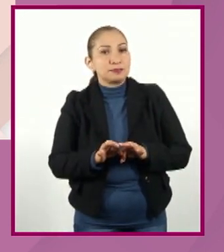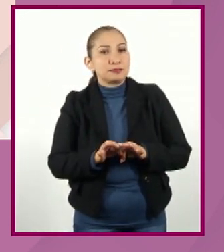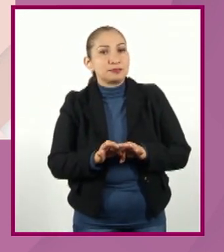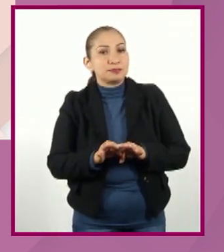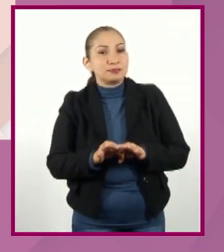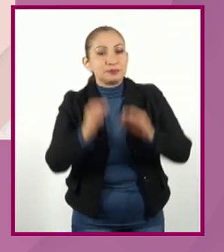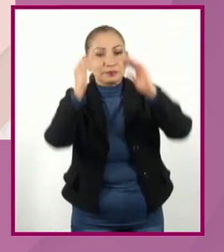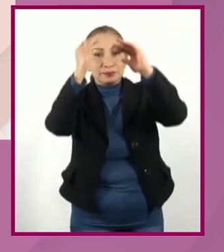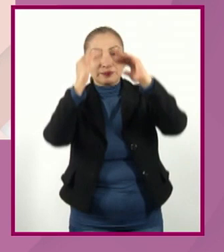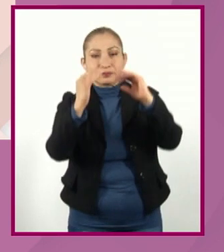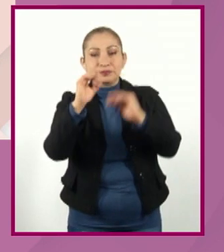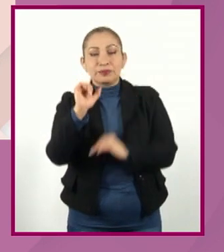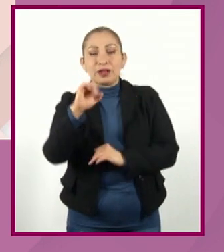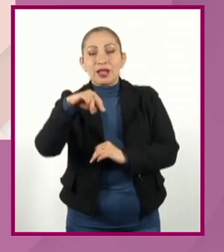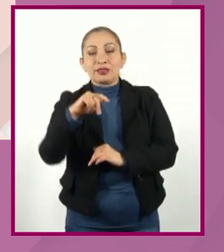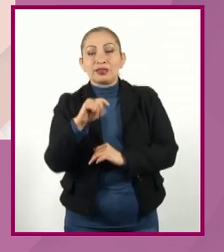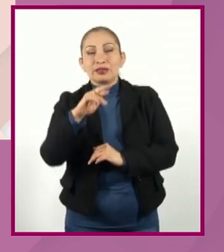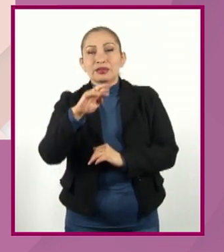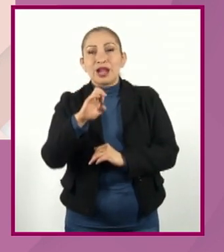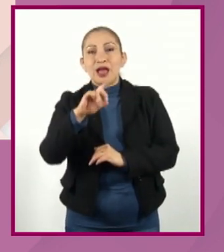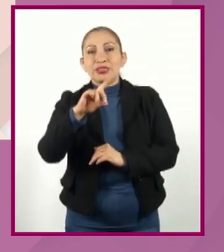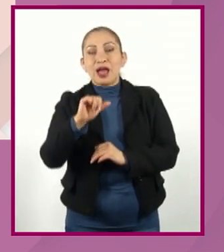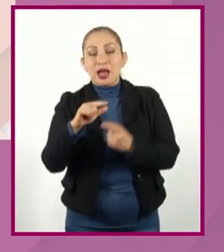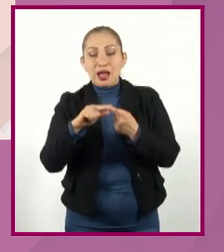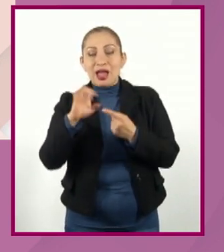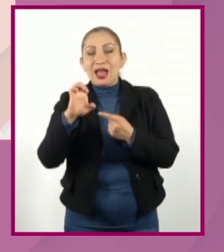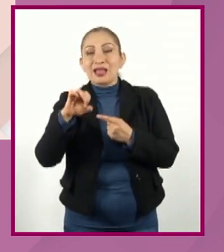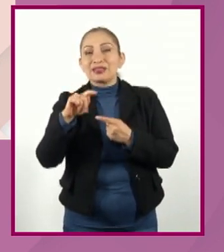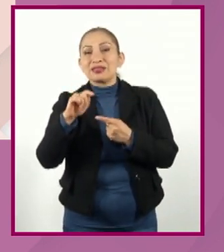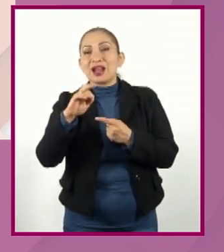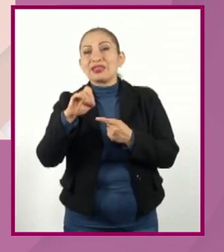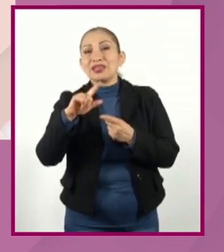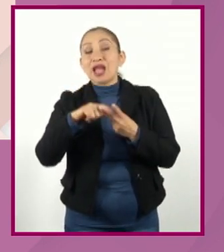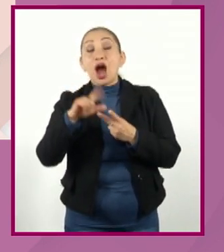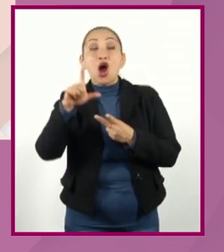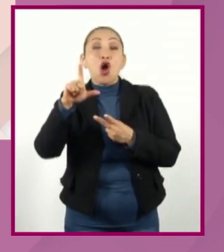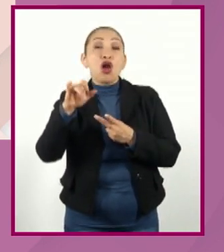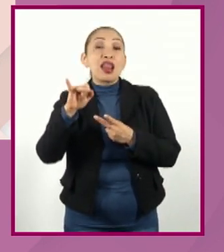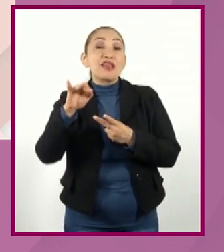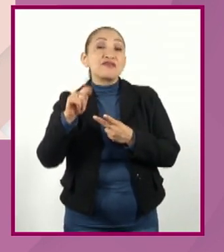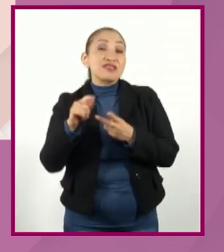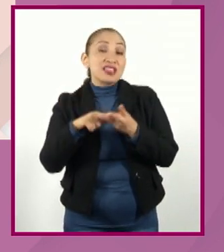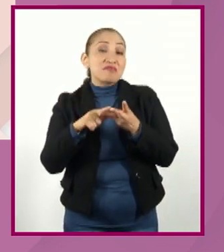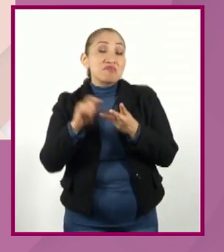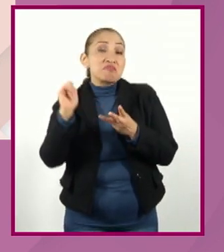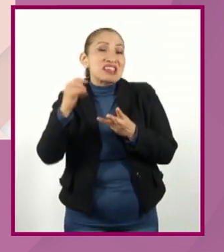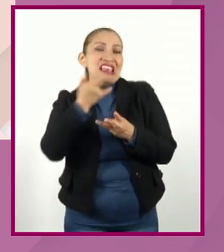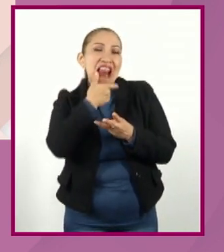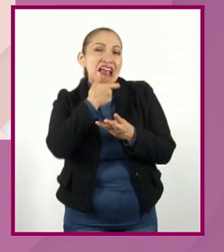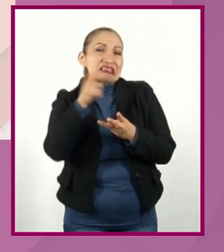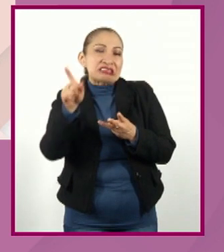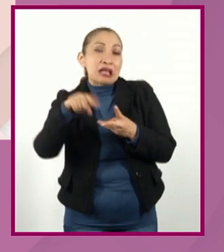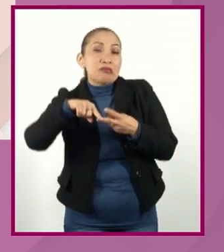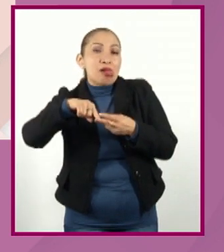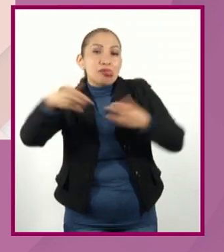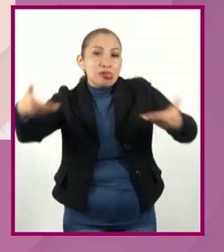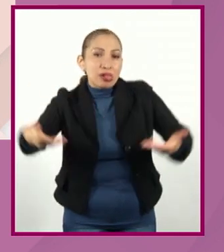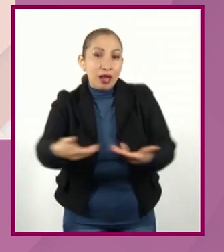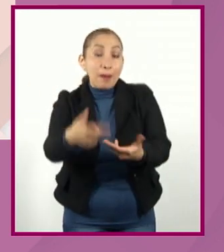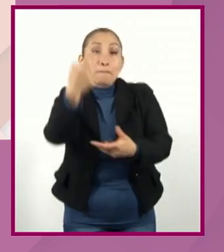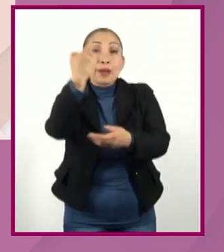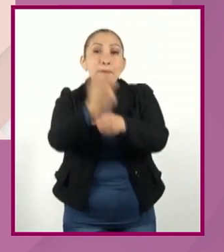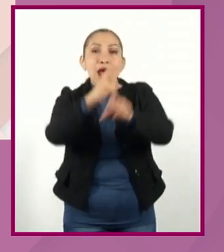La entrada, entradilla o lead, que es un término en inglés que significa introducir, es el primer